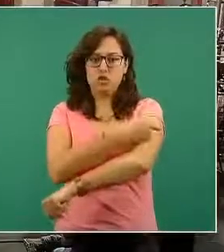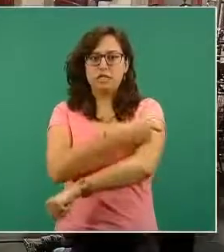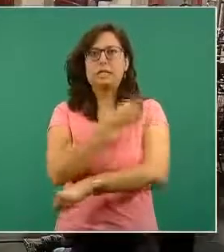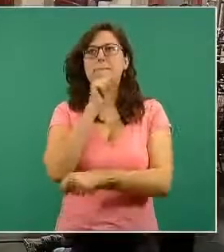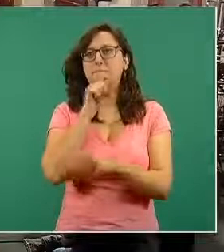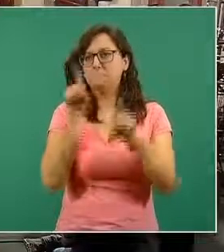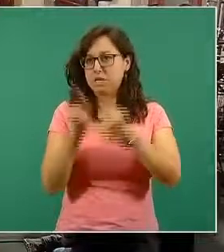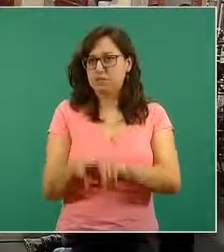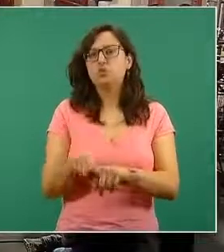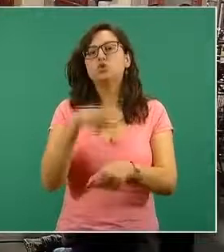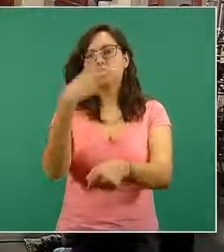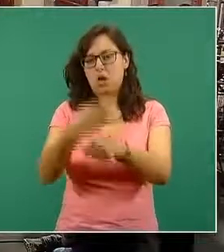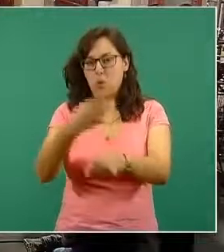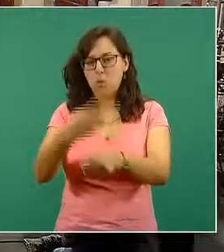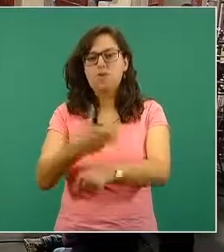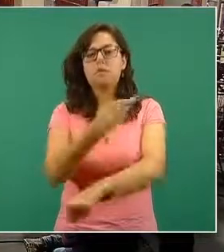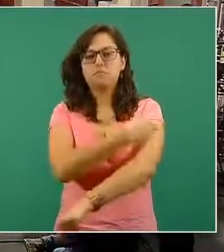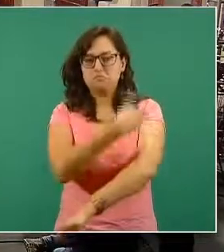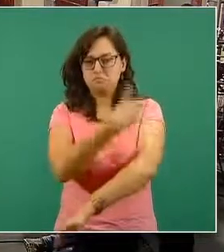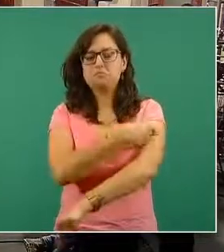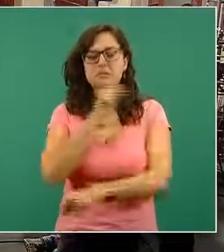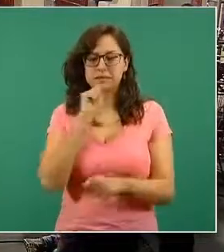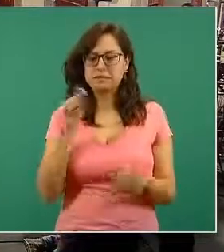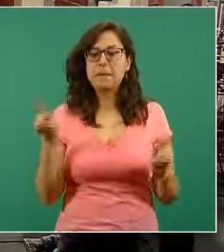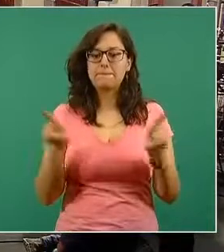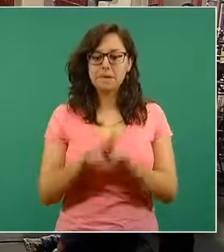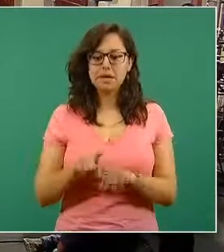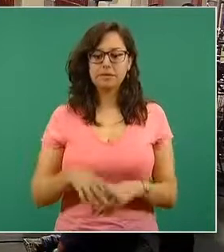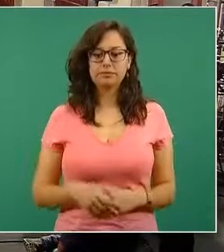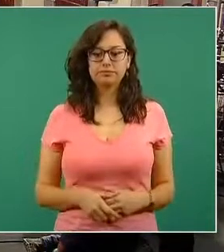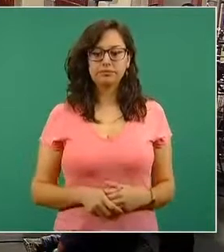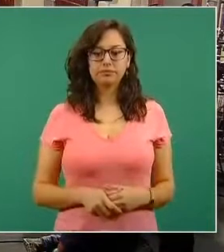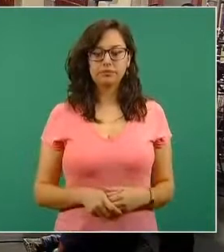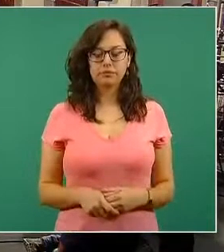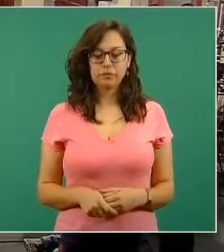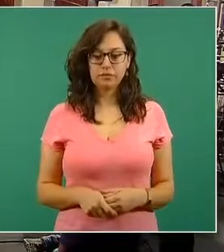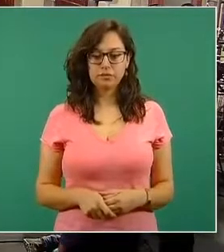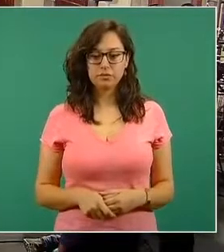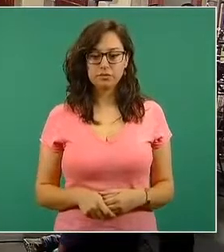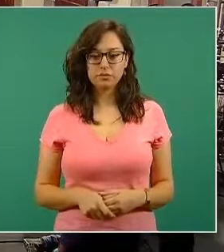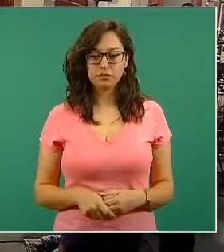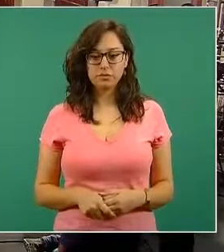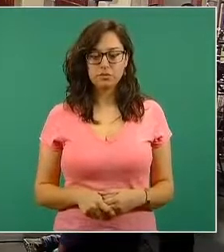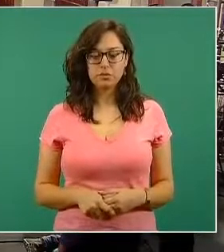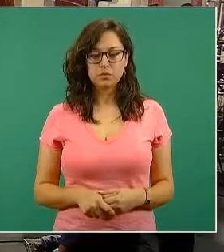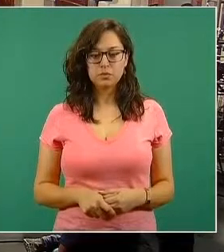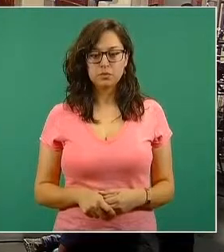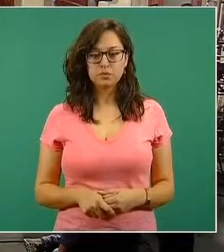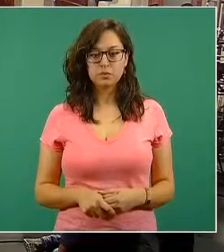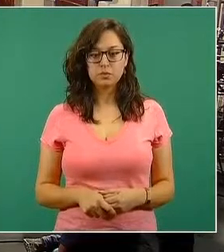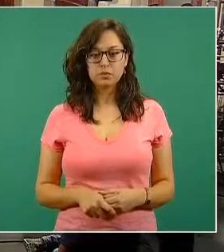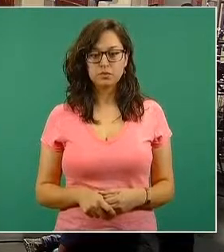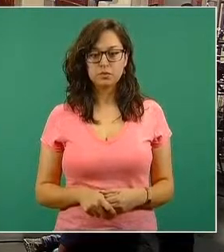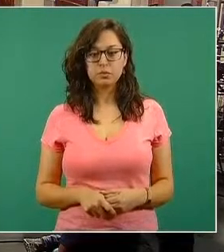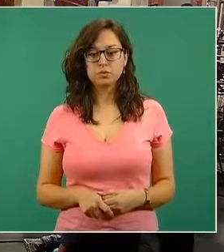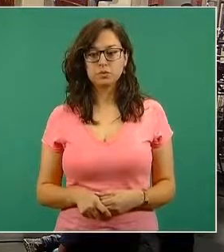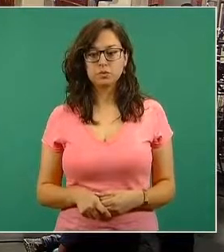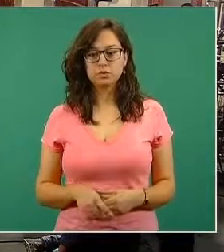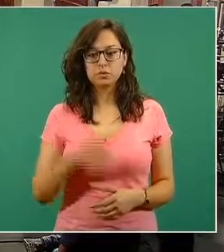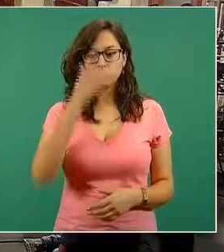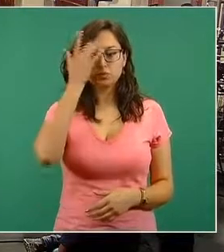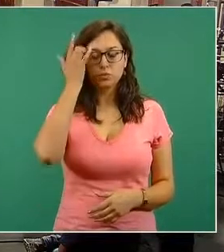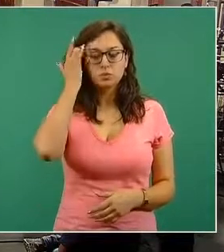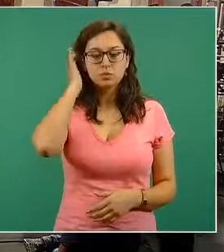segundas dosis. La operación, creo que lo que comenta va precisamente en lo que mencioné al final